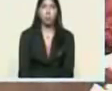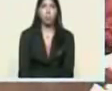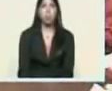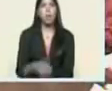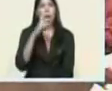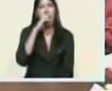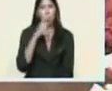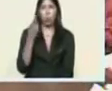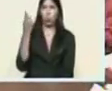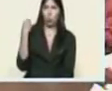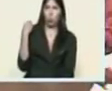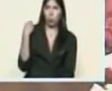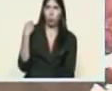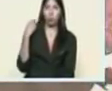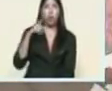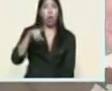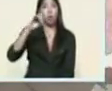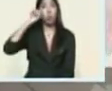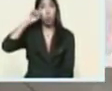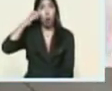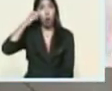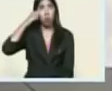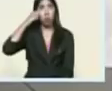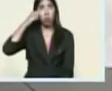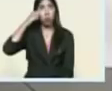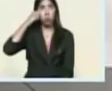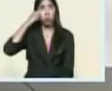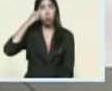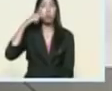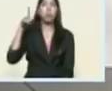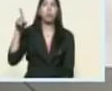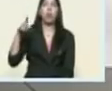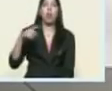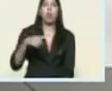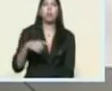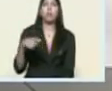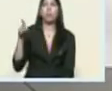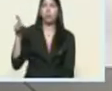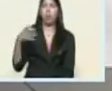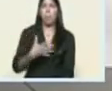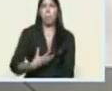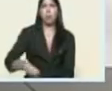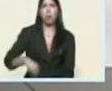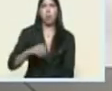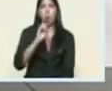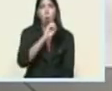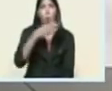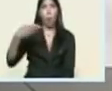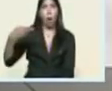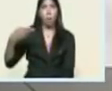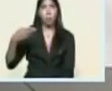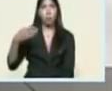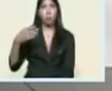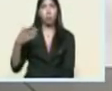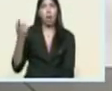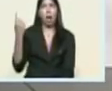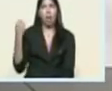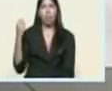El año pasado, hay que recordar, en el gobierno del presidente Barack Obama se dio un debate en otras